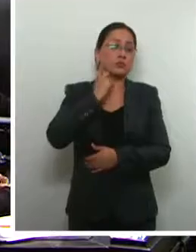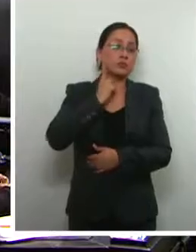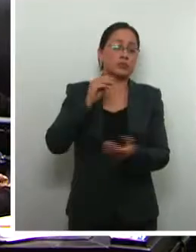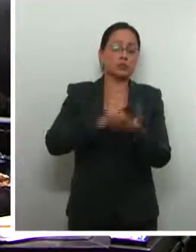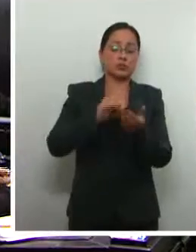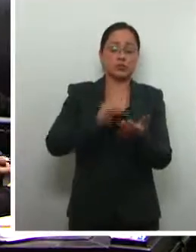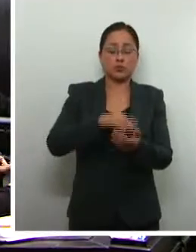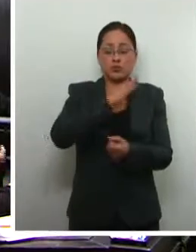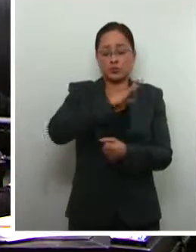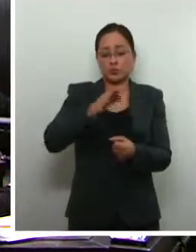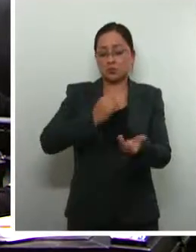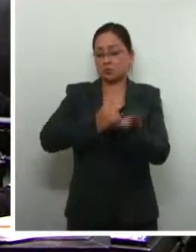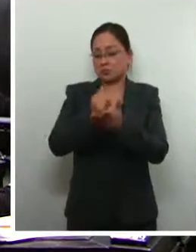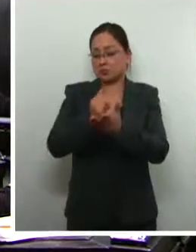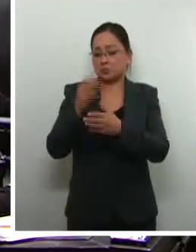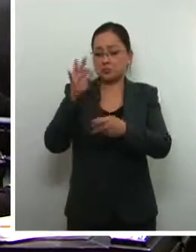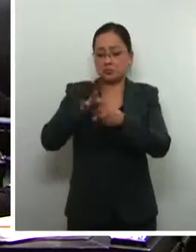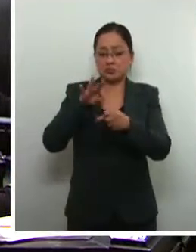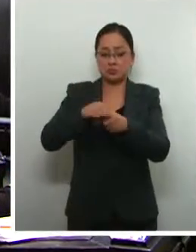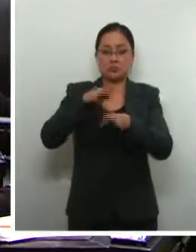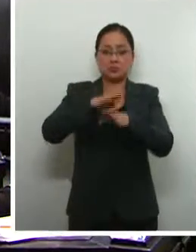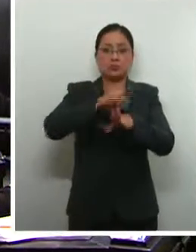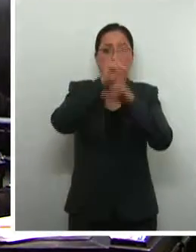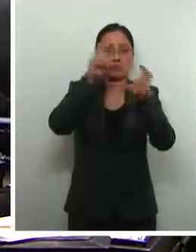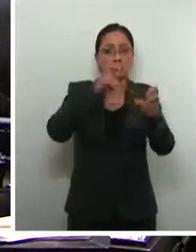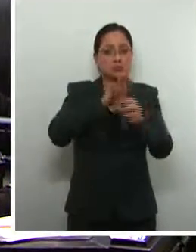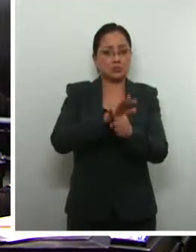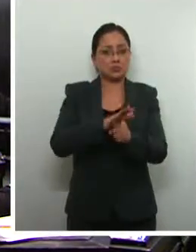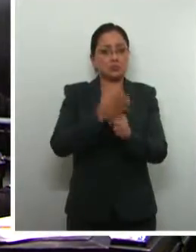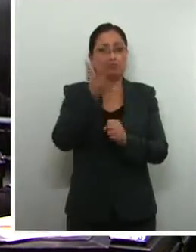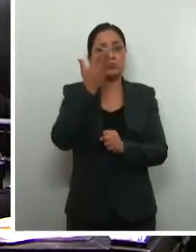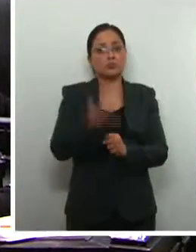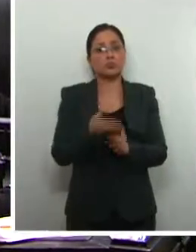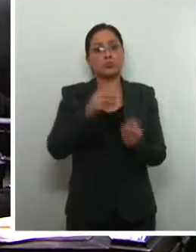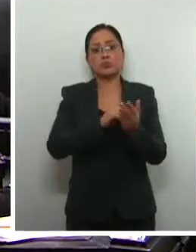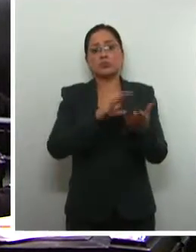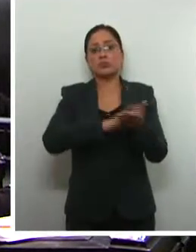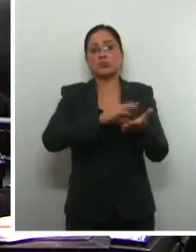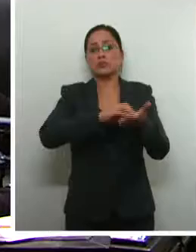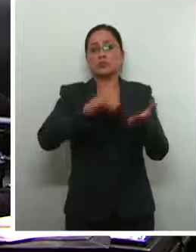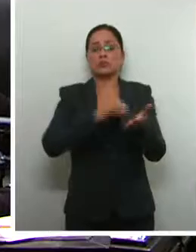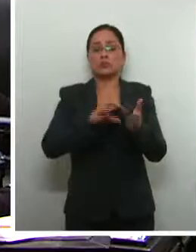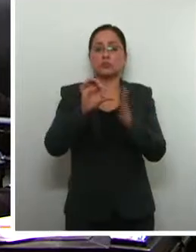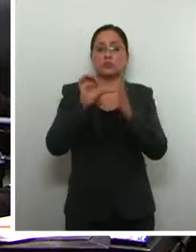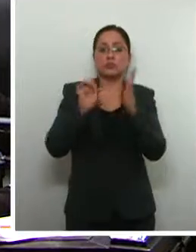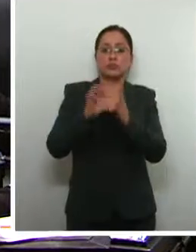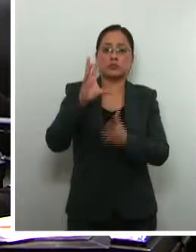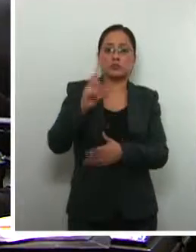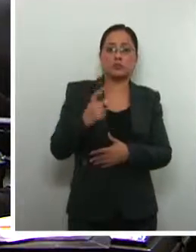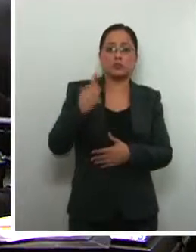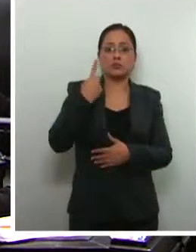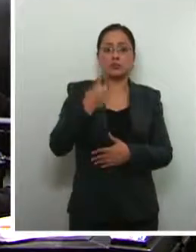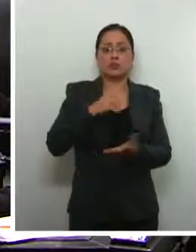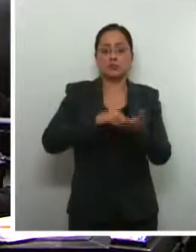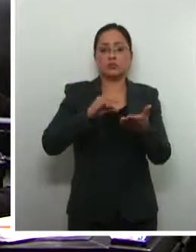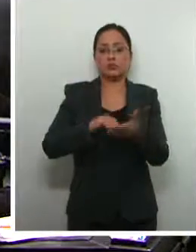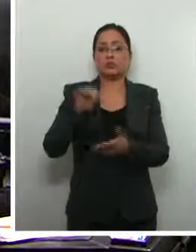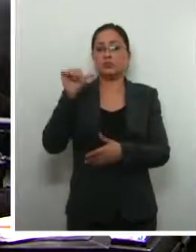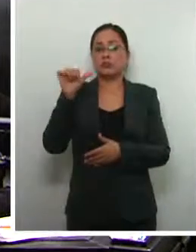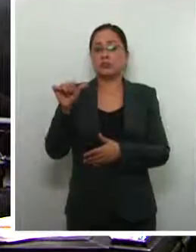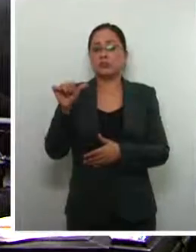están emitiendo su voto referente precisamente a este artículo 31, apartado